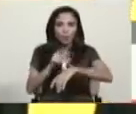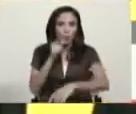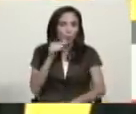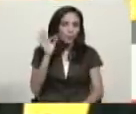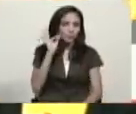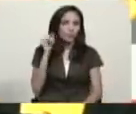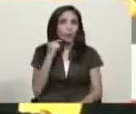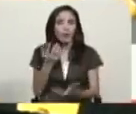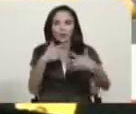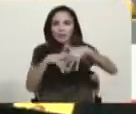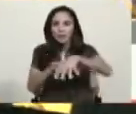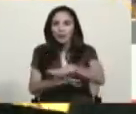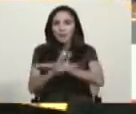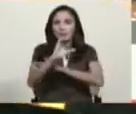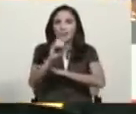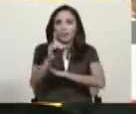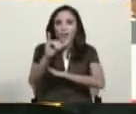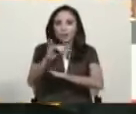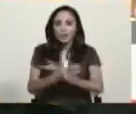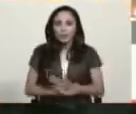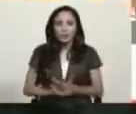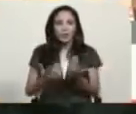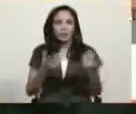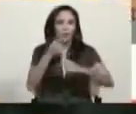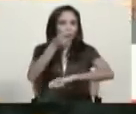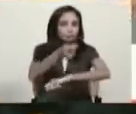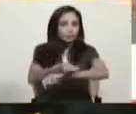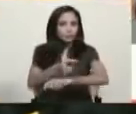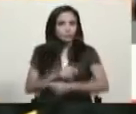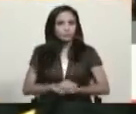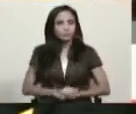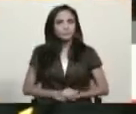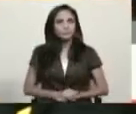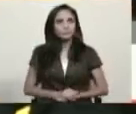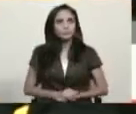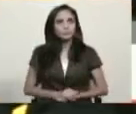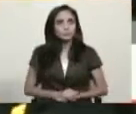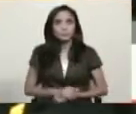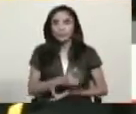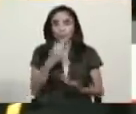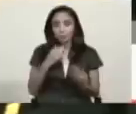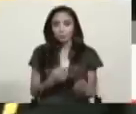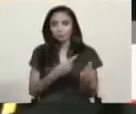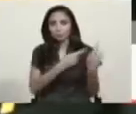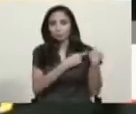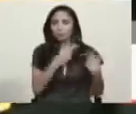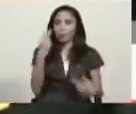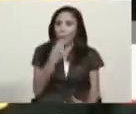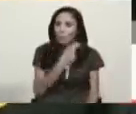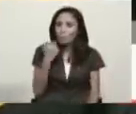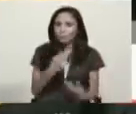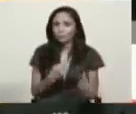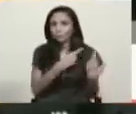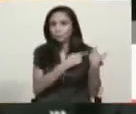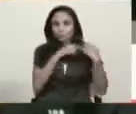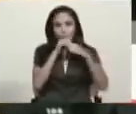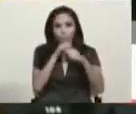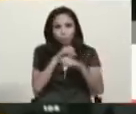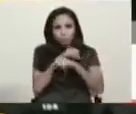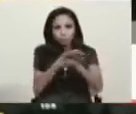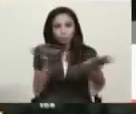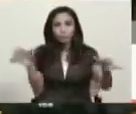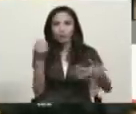médicas integrales comunitarios que hoy se están graduando. Es un compromiso de llevar